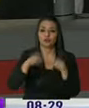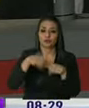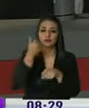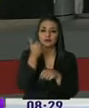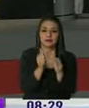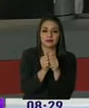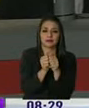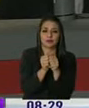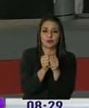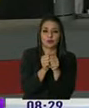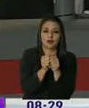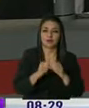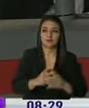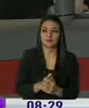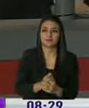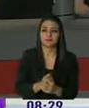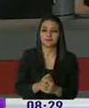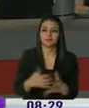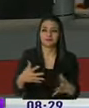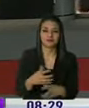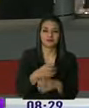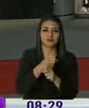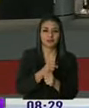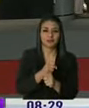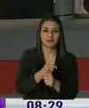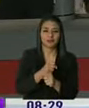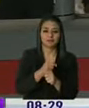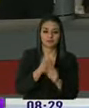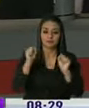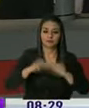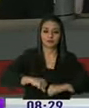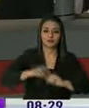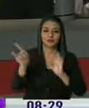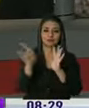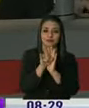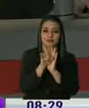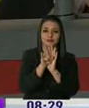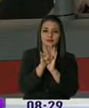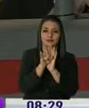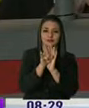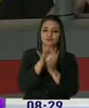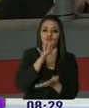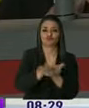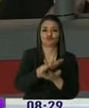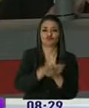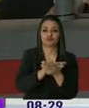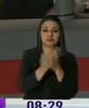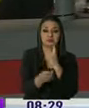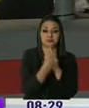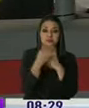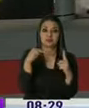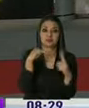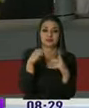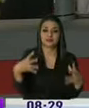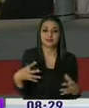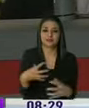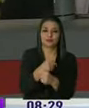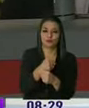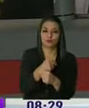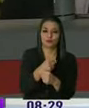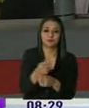en el Play Store como en las otras tiendas. Ahí usted puede bajarse y tener la tranquilidad de que nadie le va a